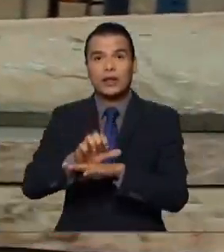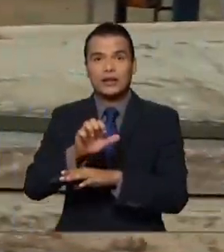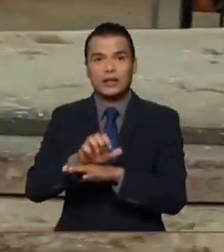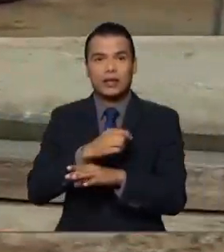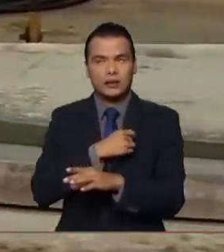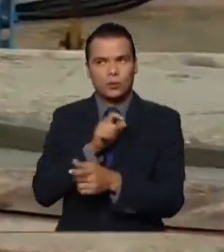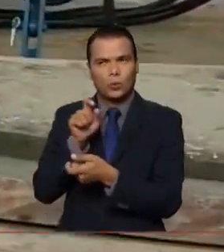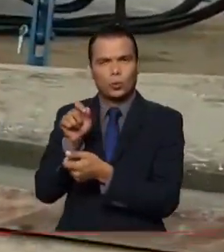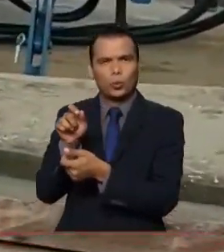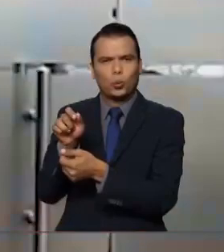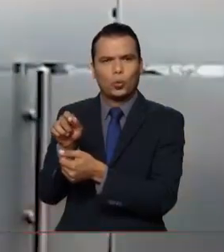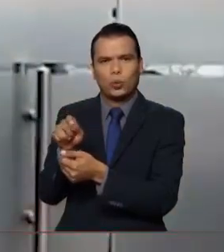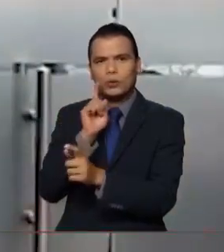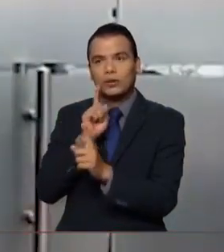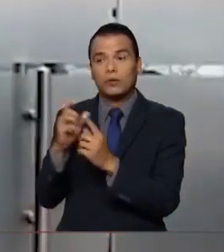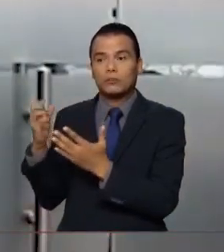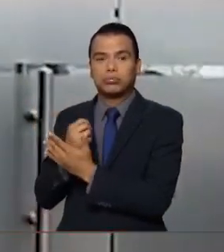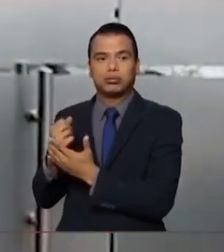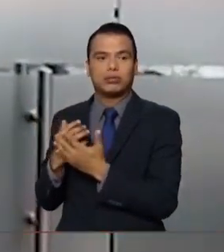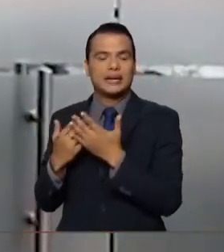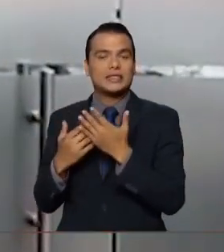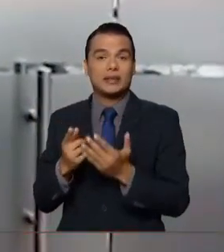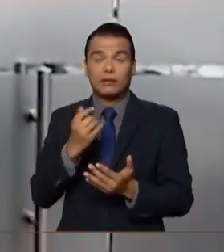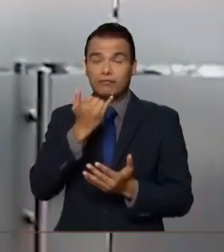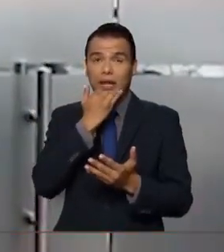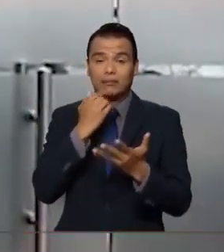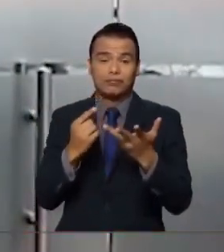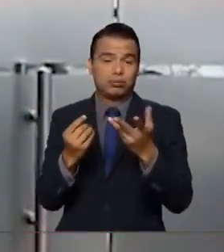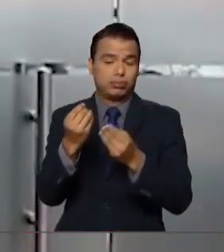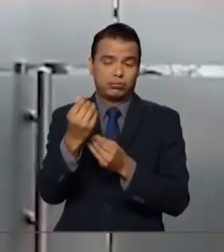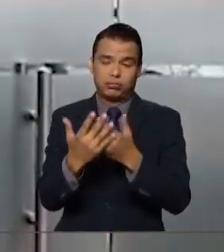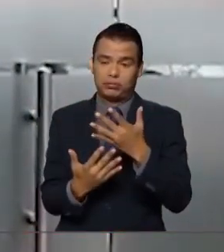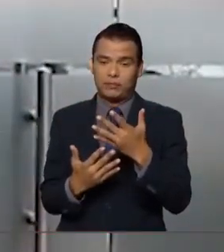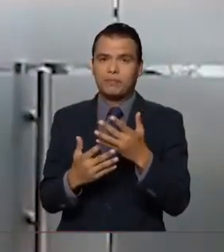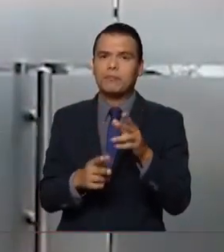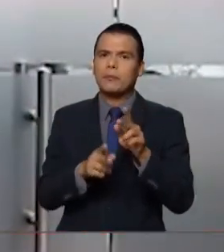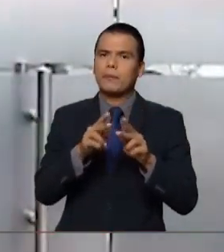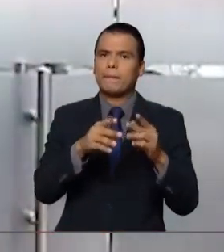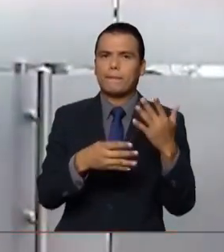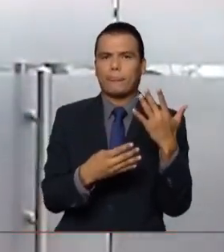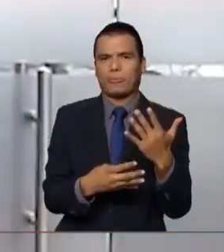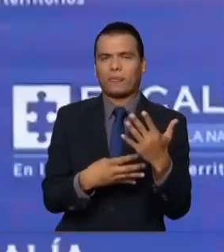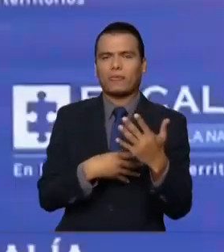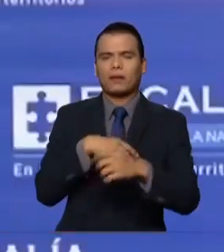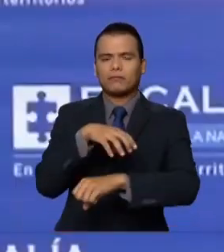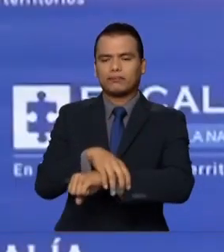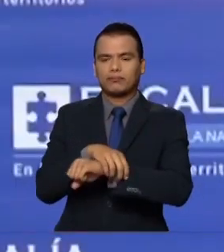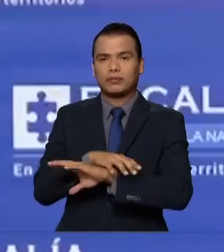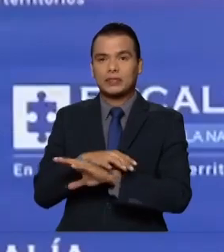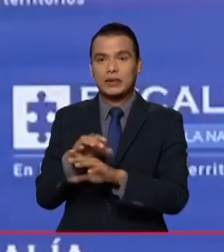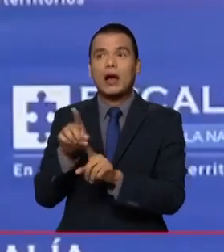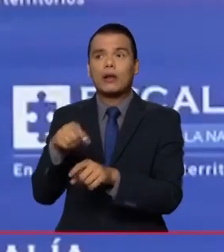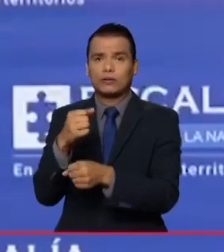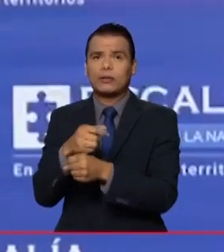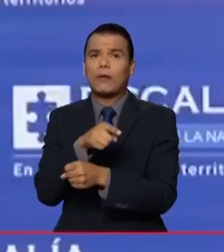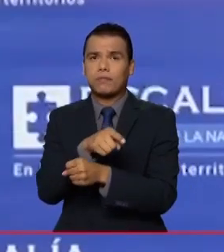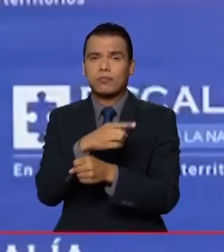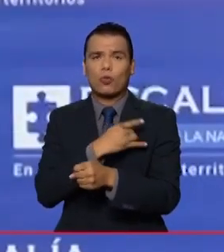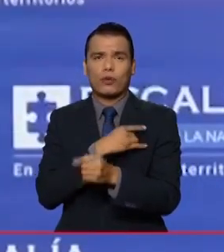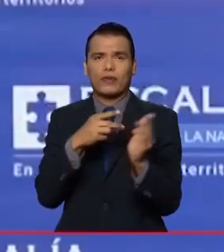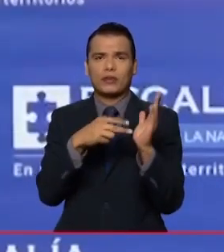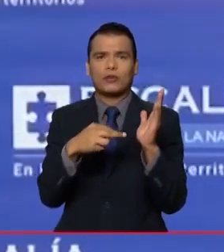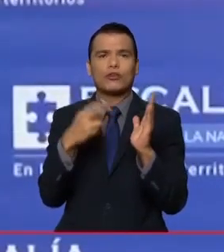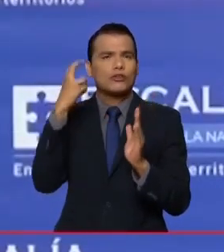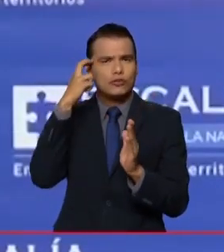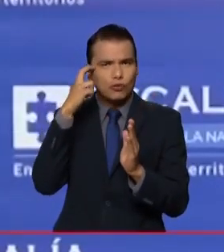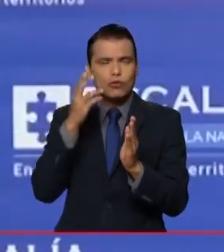total fueron judicializadas. Se trata de exfuncionarios y contratistas de la Universidad Tecnológica del Chocó, quienes